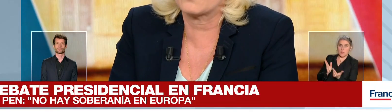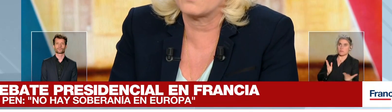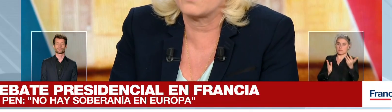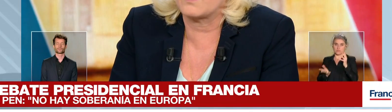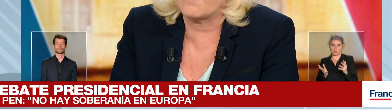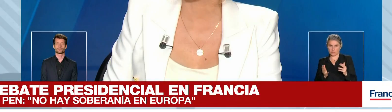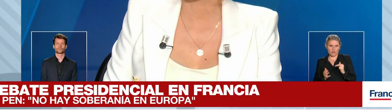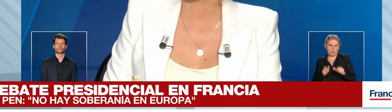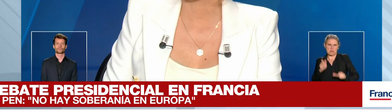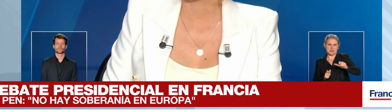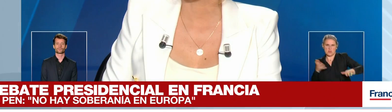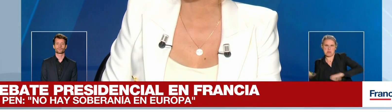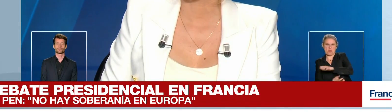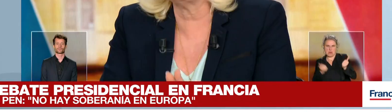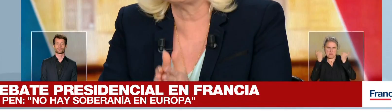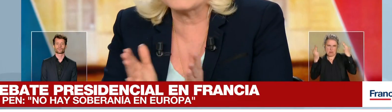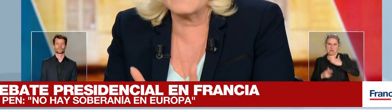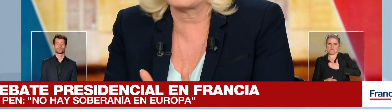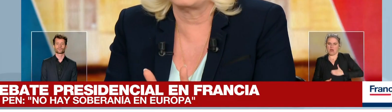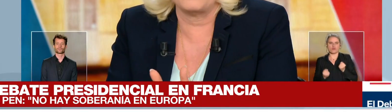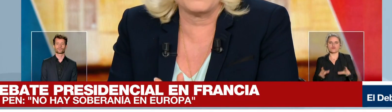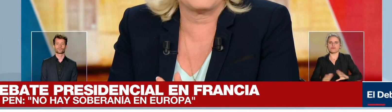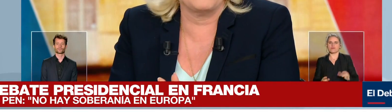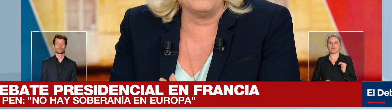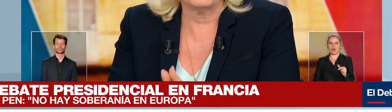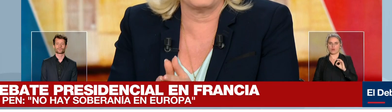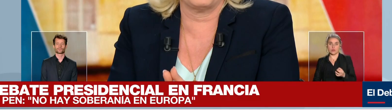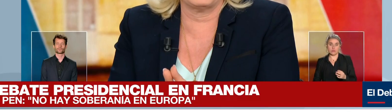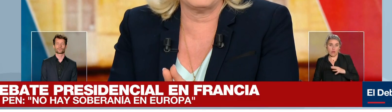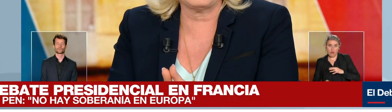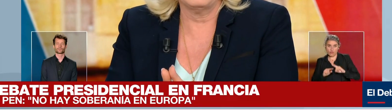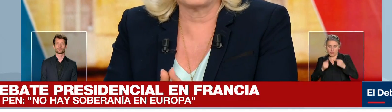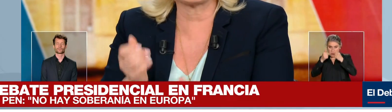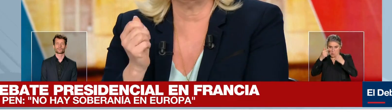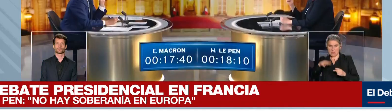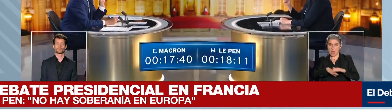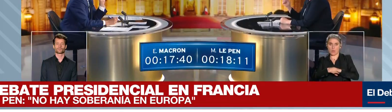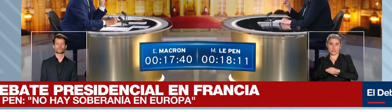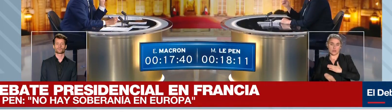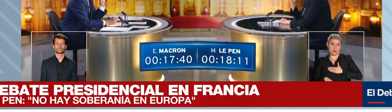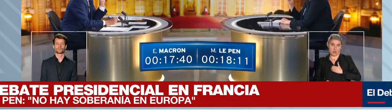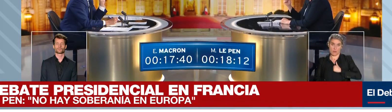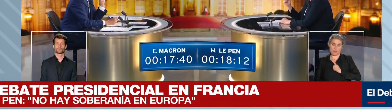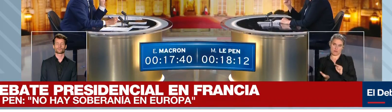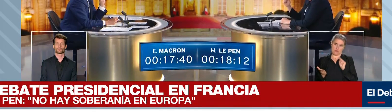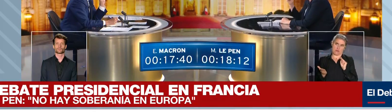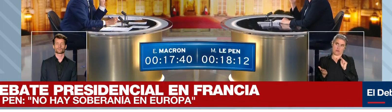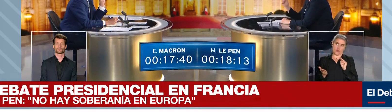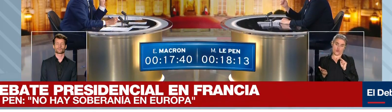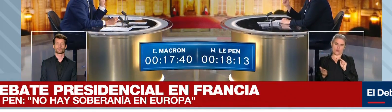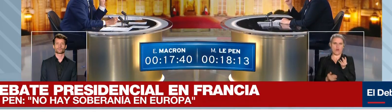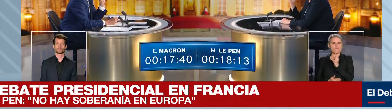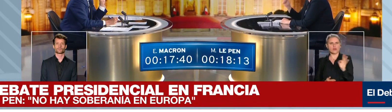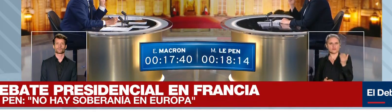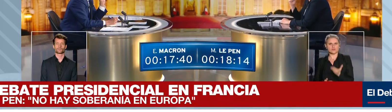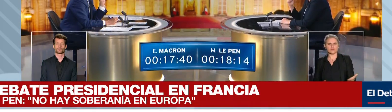que tendrá a muchos países víctimas. Hay toda una serie de políticas que